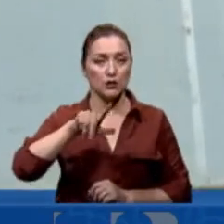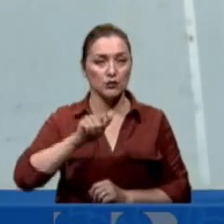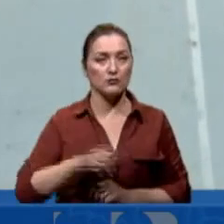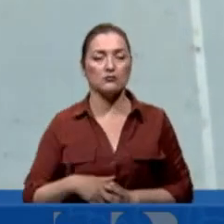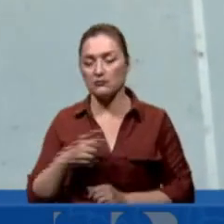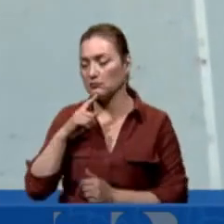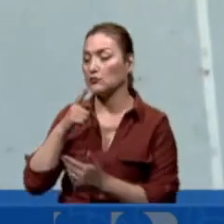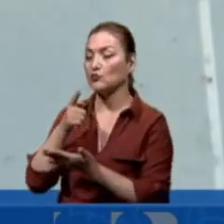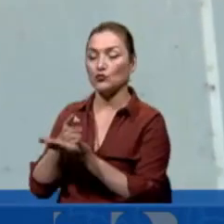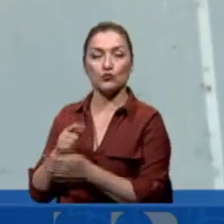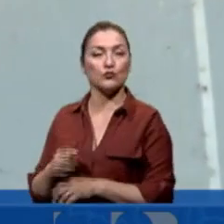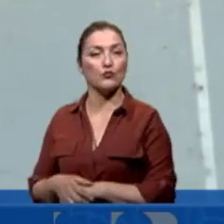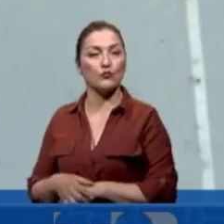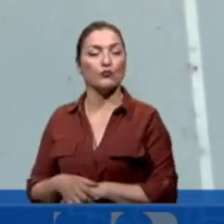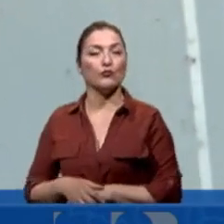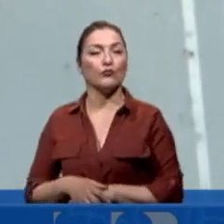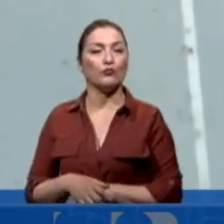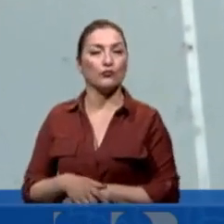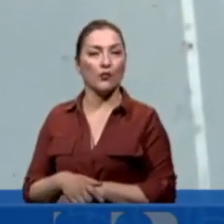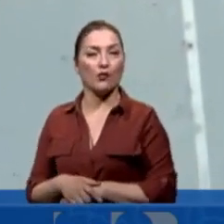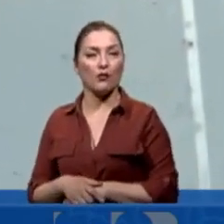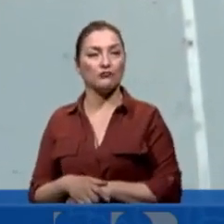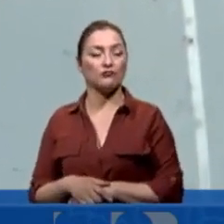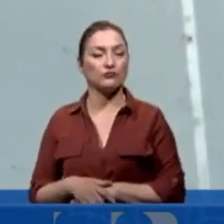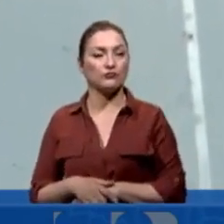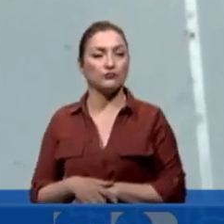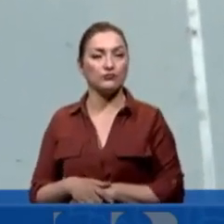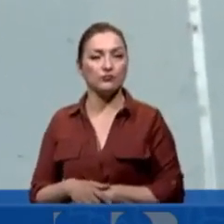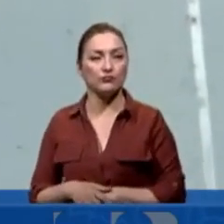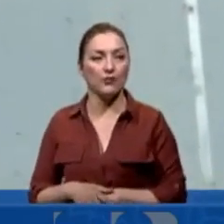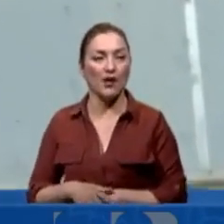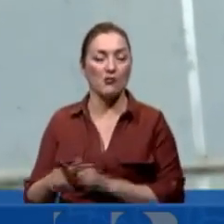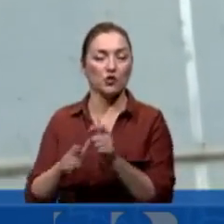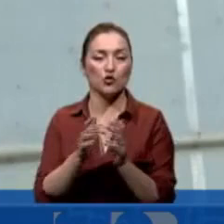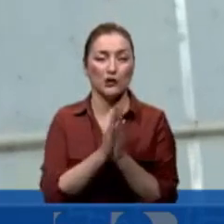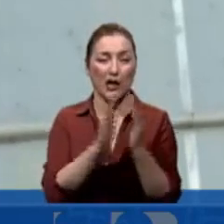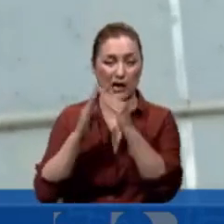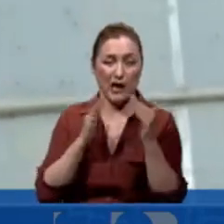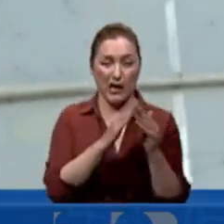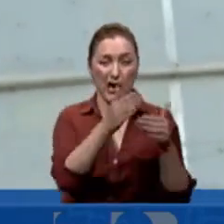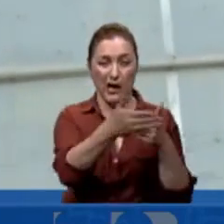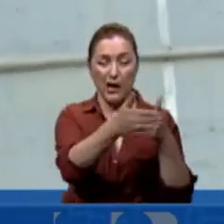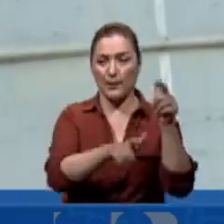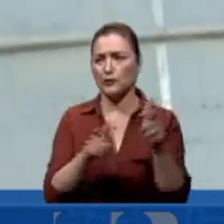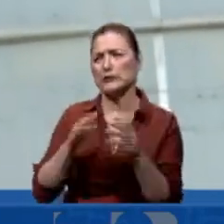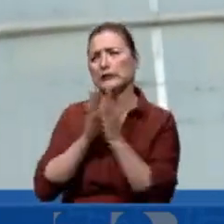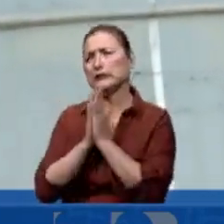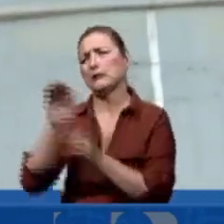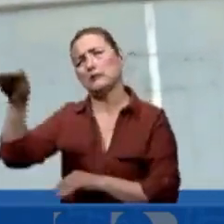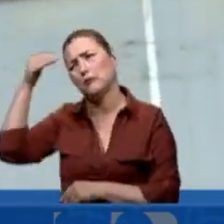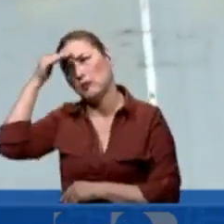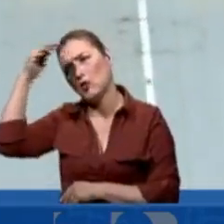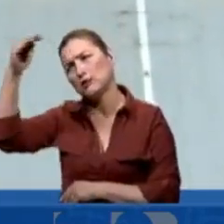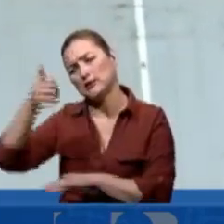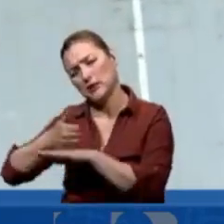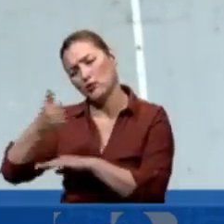efectivamente esa exigencia de la ciudadanía es lo que eh Y obviamente nosotros estamos en la obligación de atender esos requerimientos por eso hemos venido hemos hecho